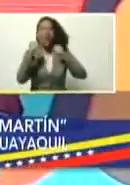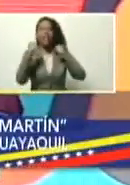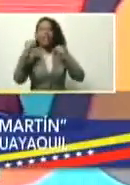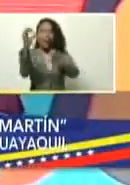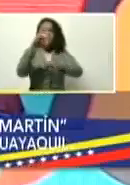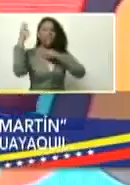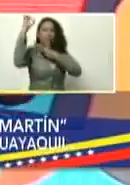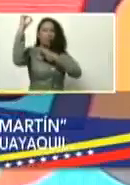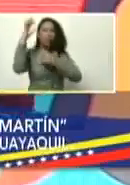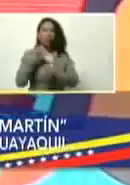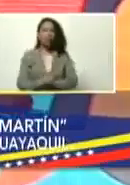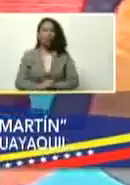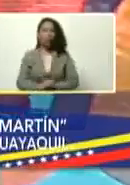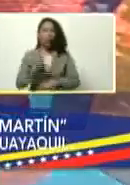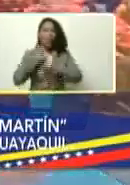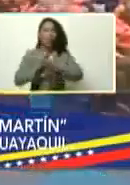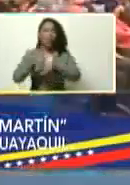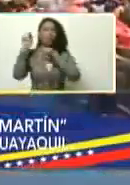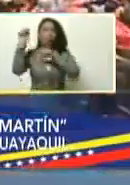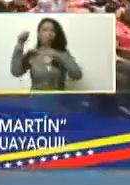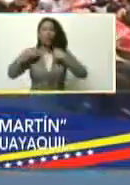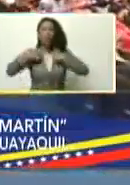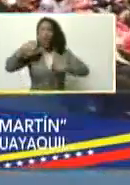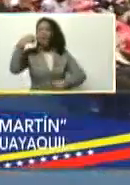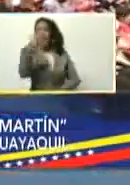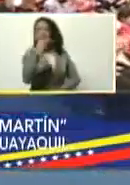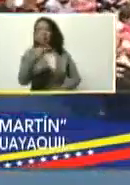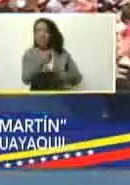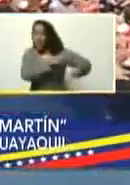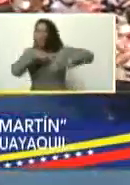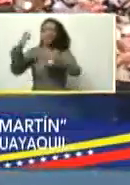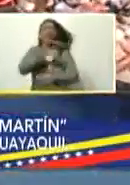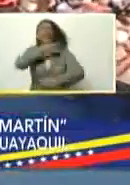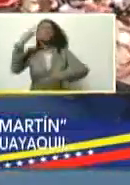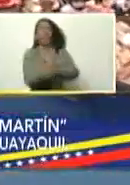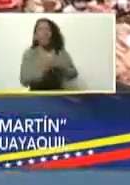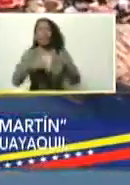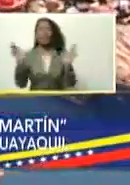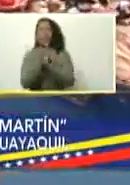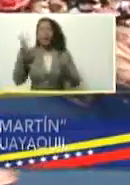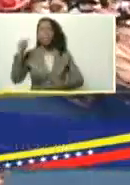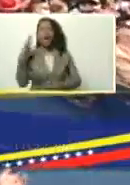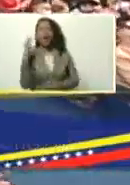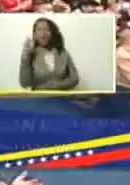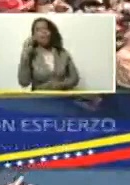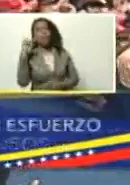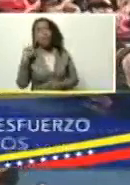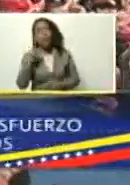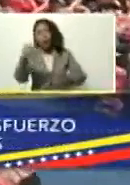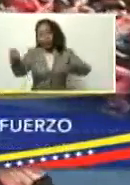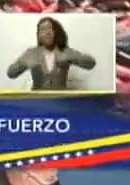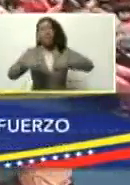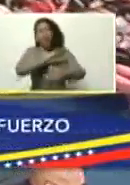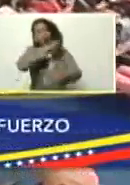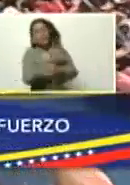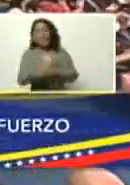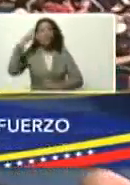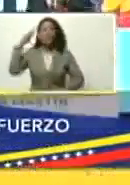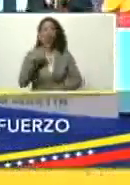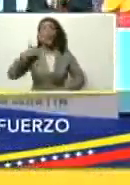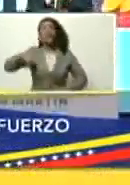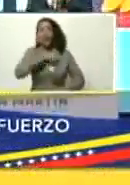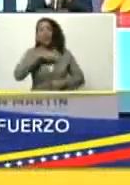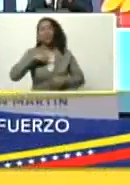espiritual. Por eso hoy digo, llevamos la fuerza de San Martín, llevamos la fuerza de Bolívar, y